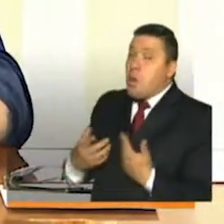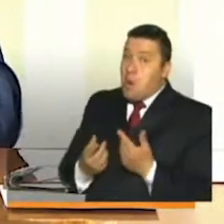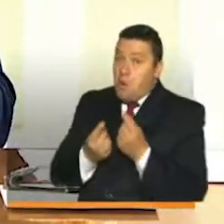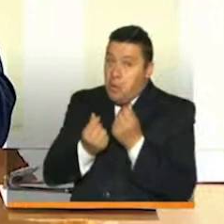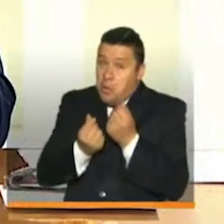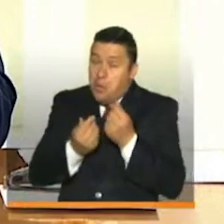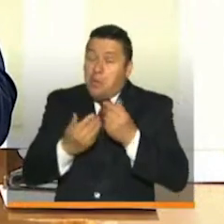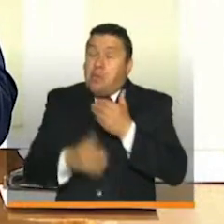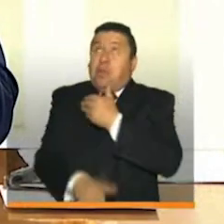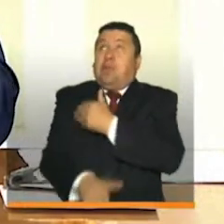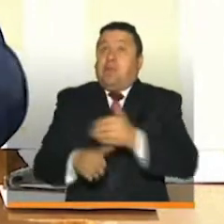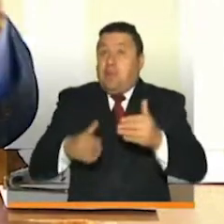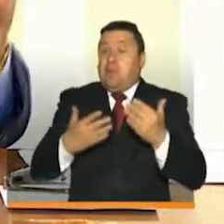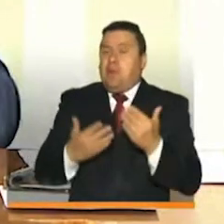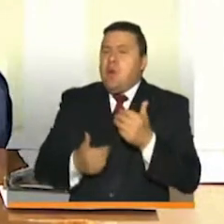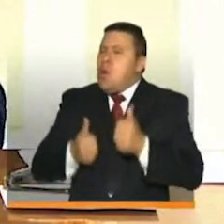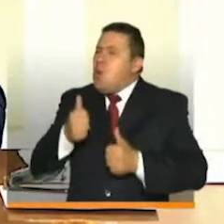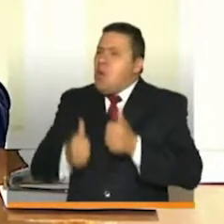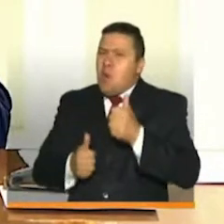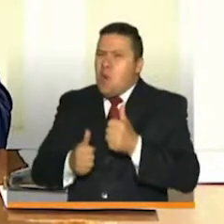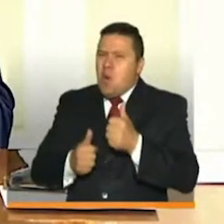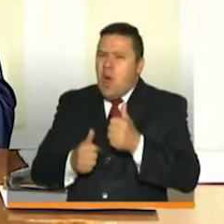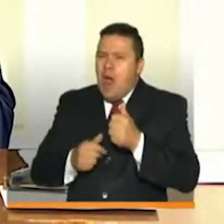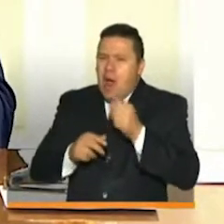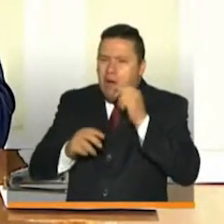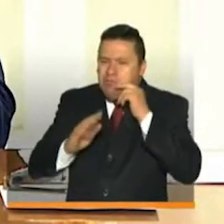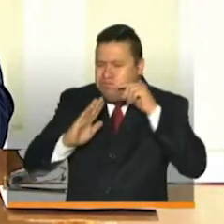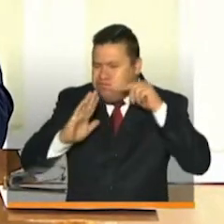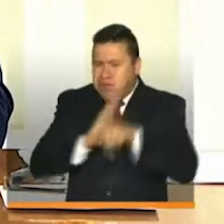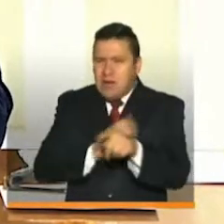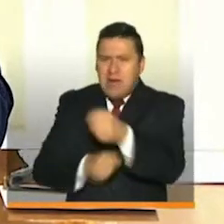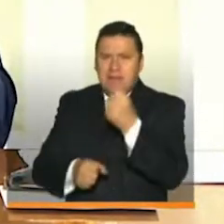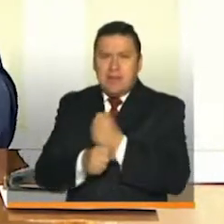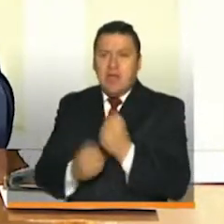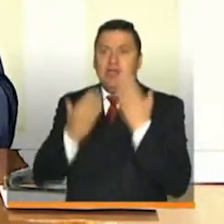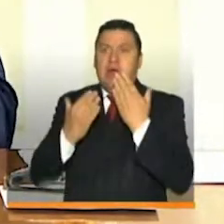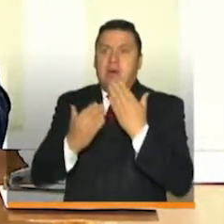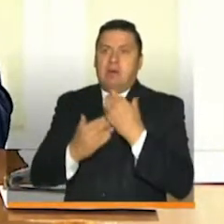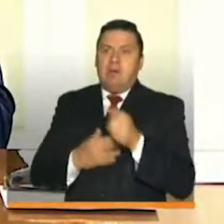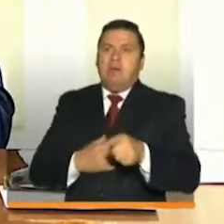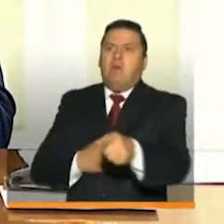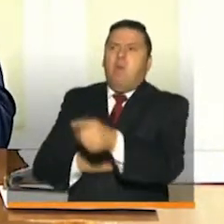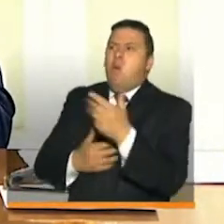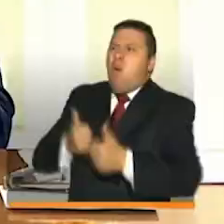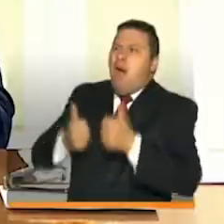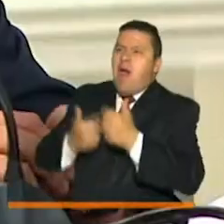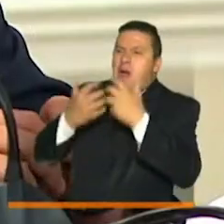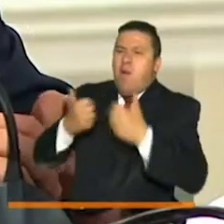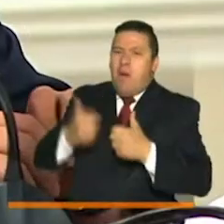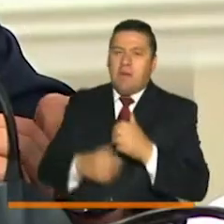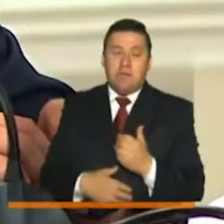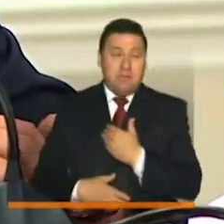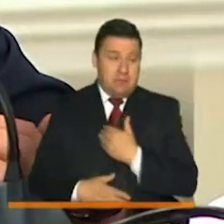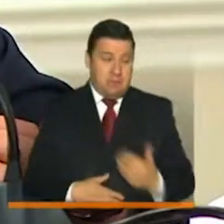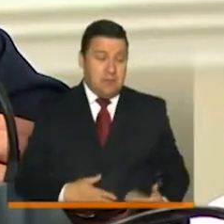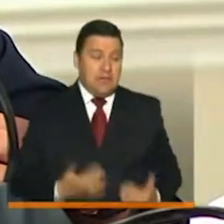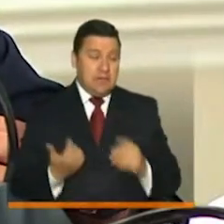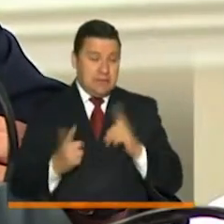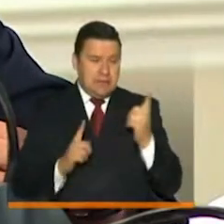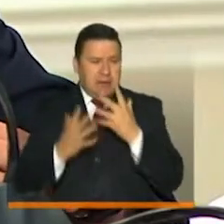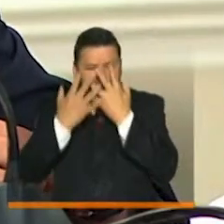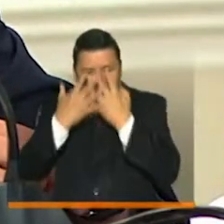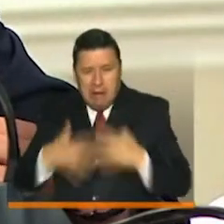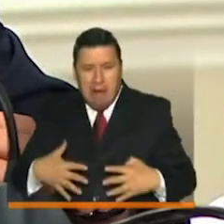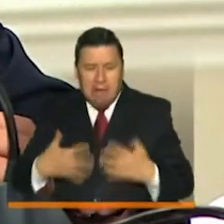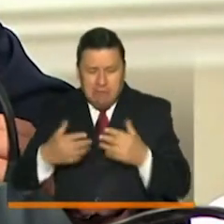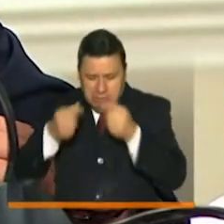muy importante, ¿cuál sería ese universo de trabajadores beneficiados con esta medida? Presidente, nosotros hemos hecho un cálculo